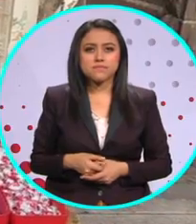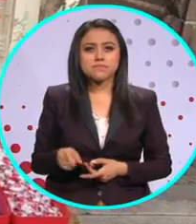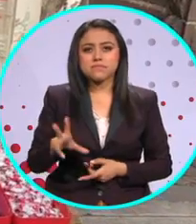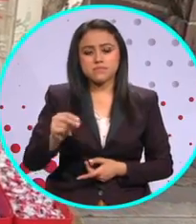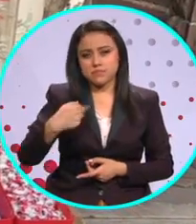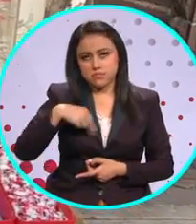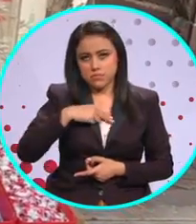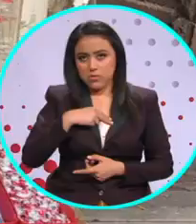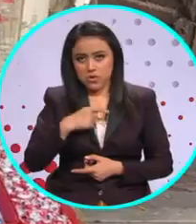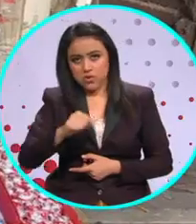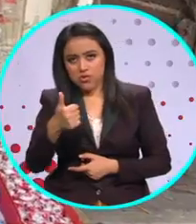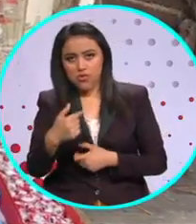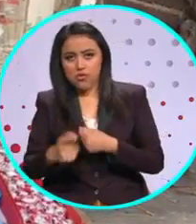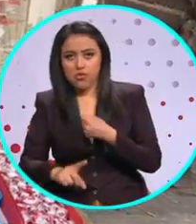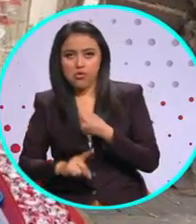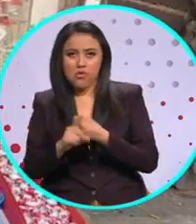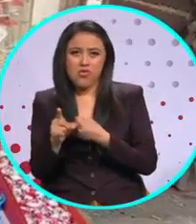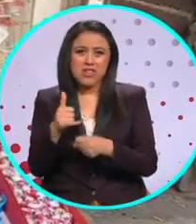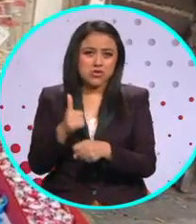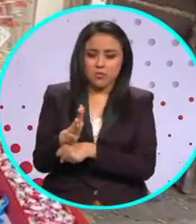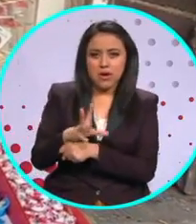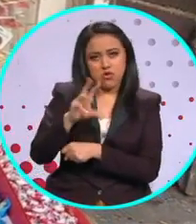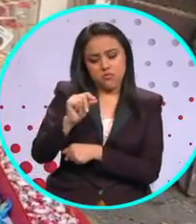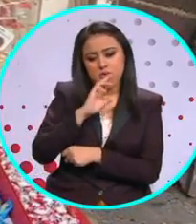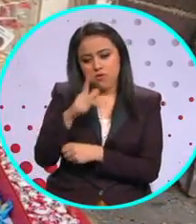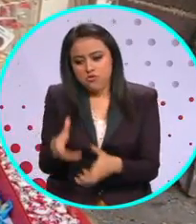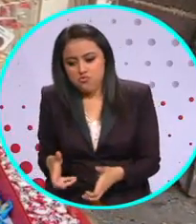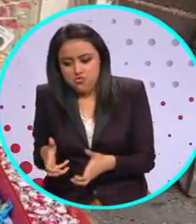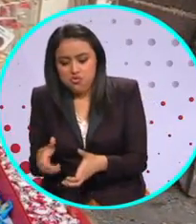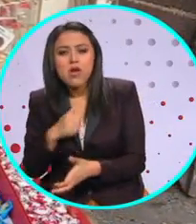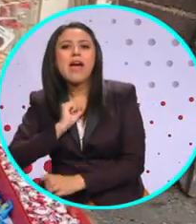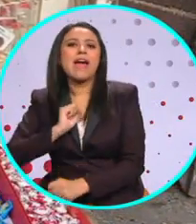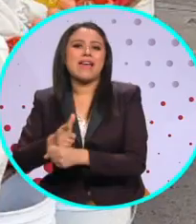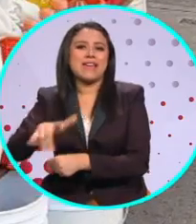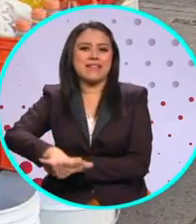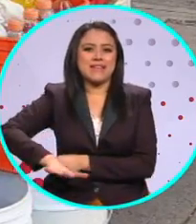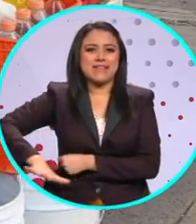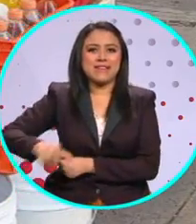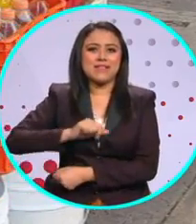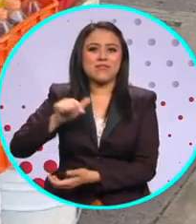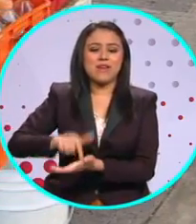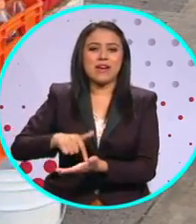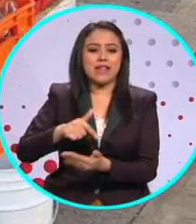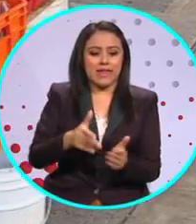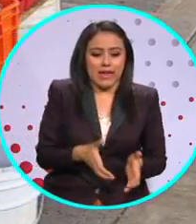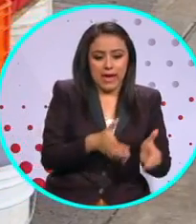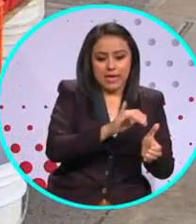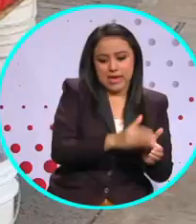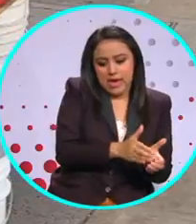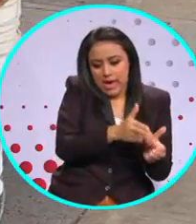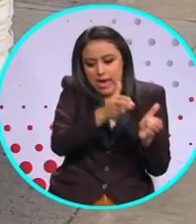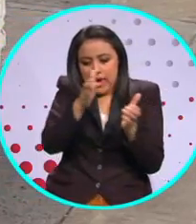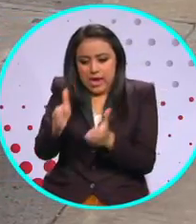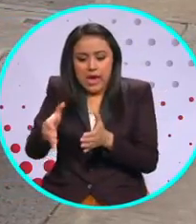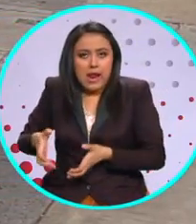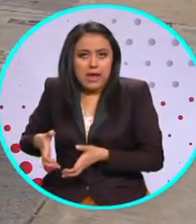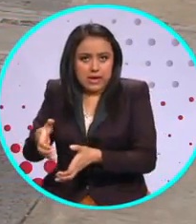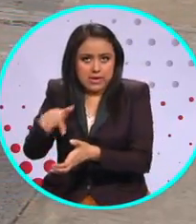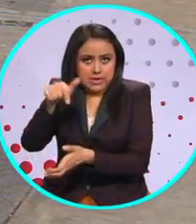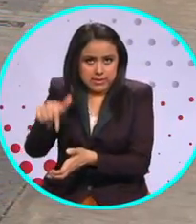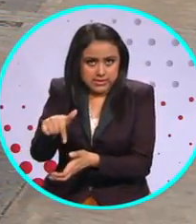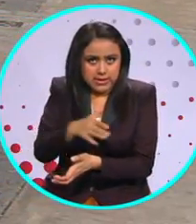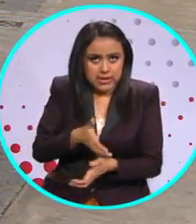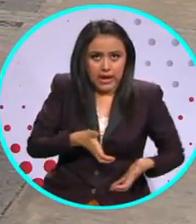estorbara. Y ya encontramos un lugar y nos pusimos a la siguiente calle, sí, pero en esa calle